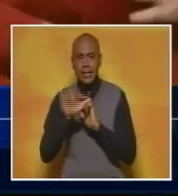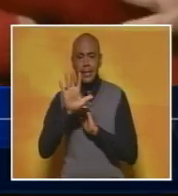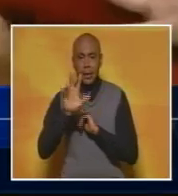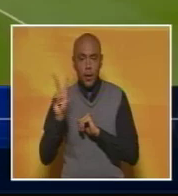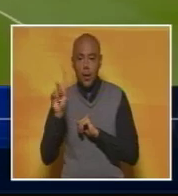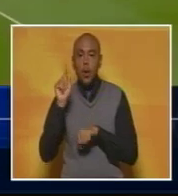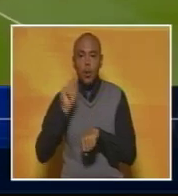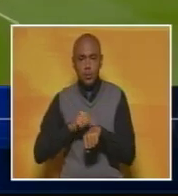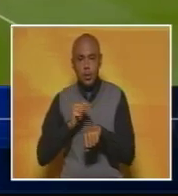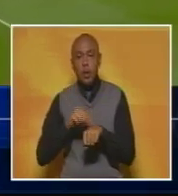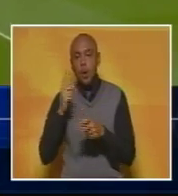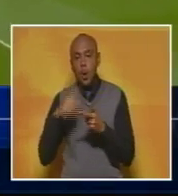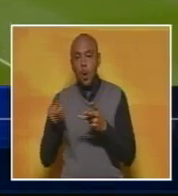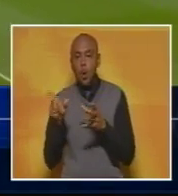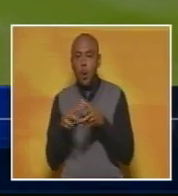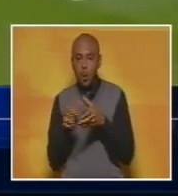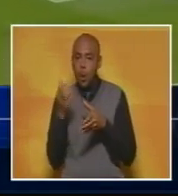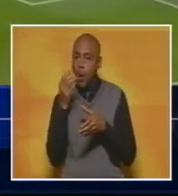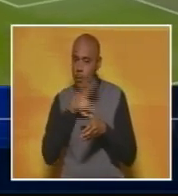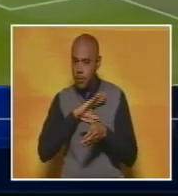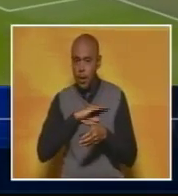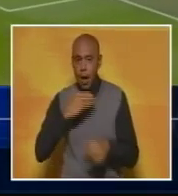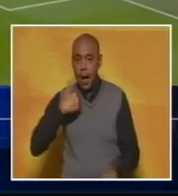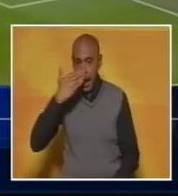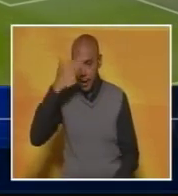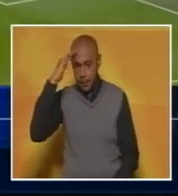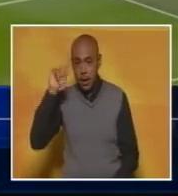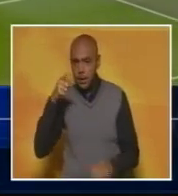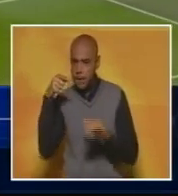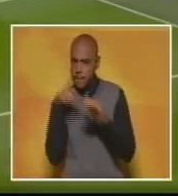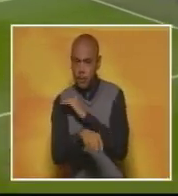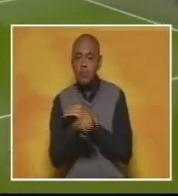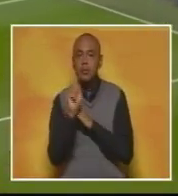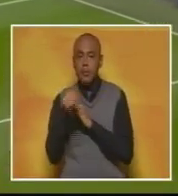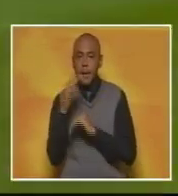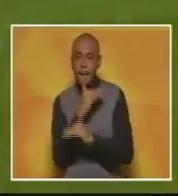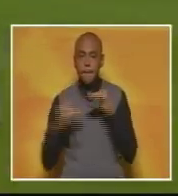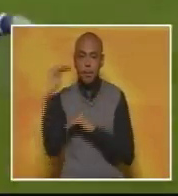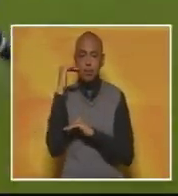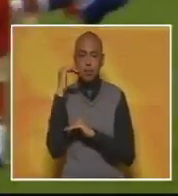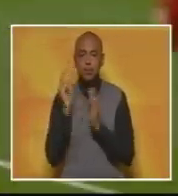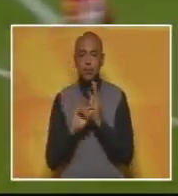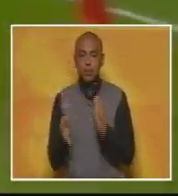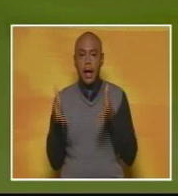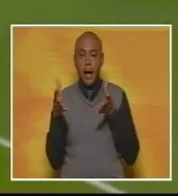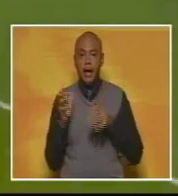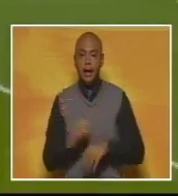y el penal del egipcio Mohamed Salah a un cuarto de hora del final, pudieron remontar.